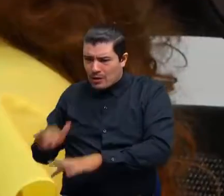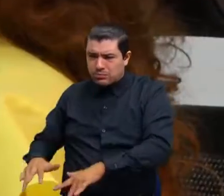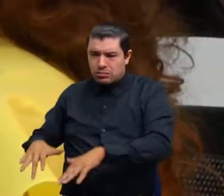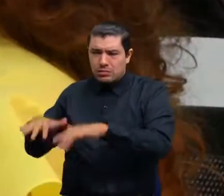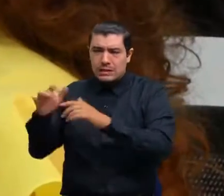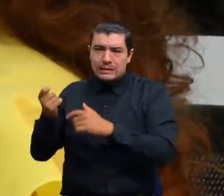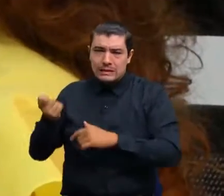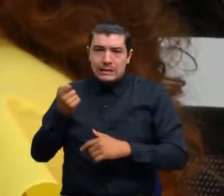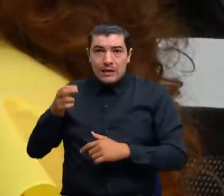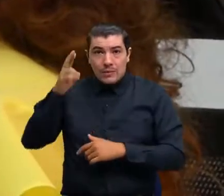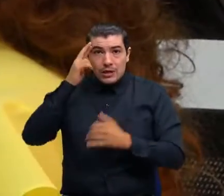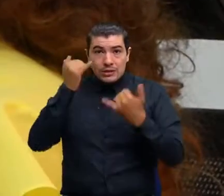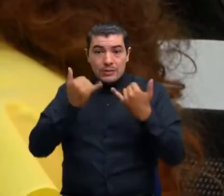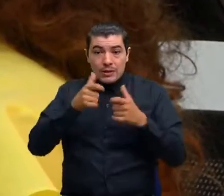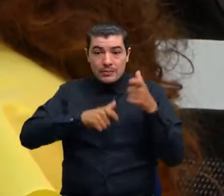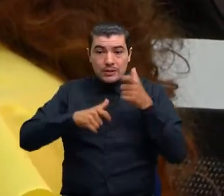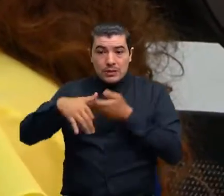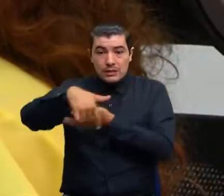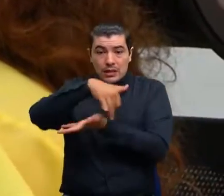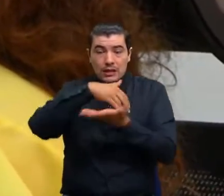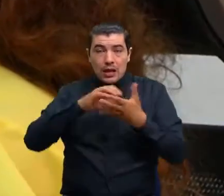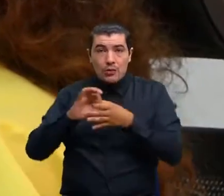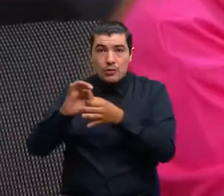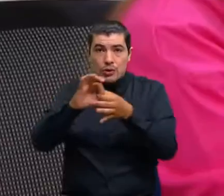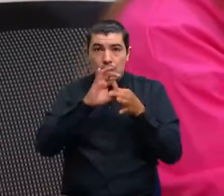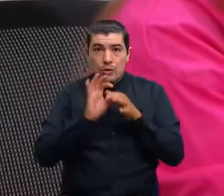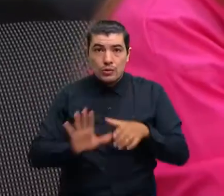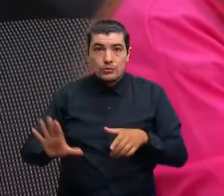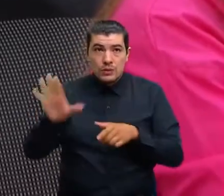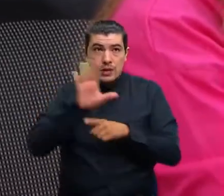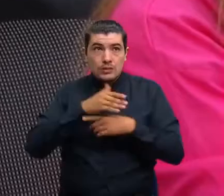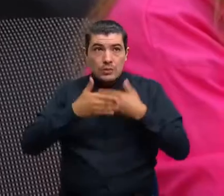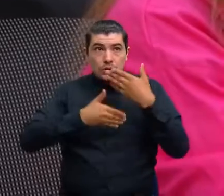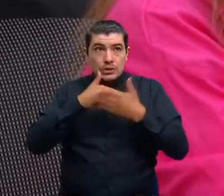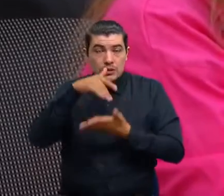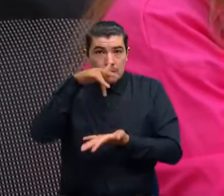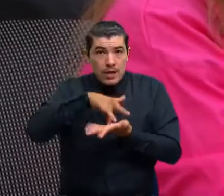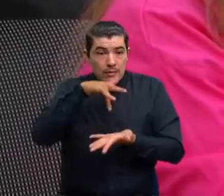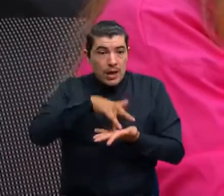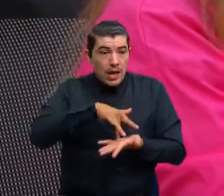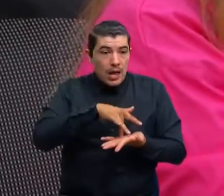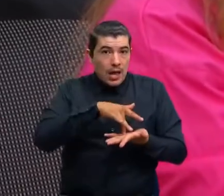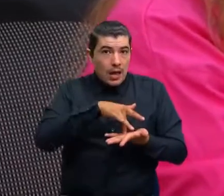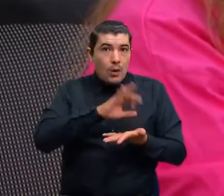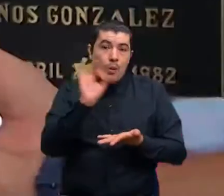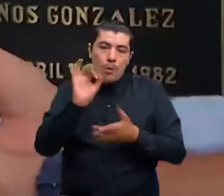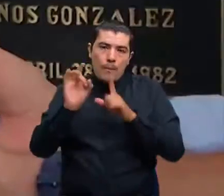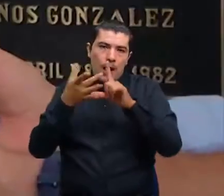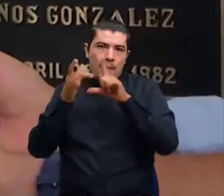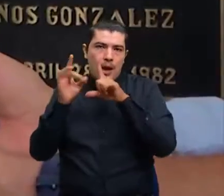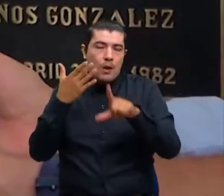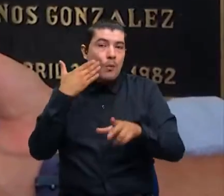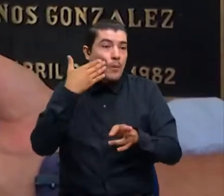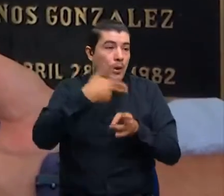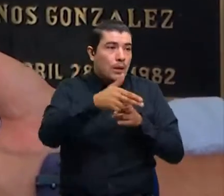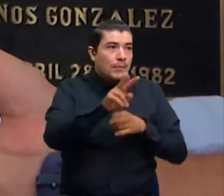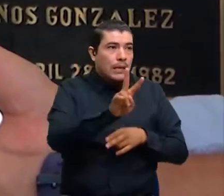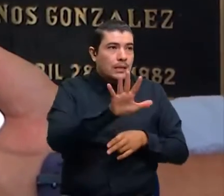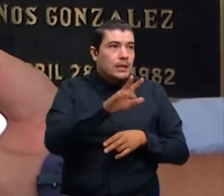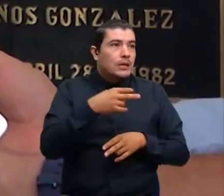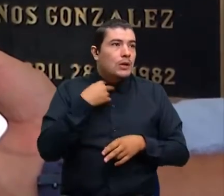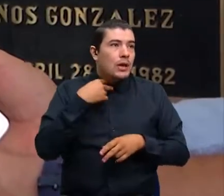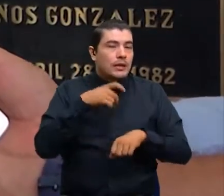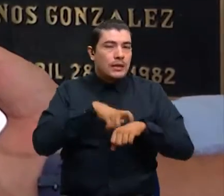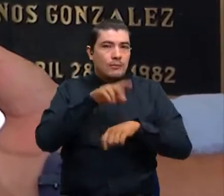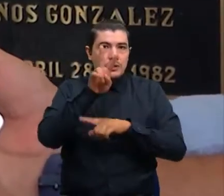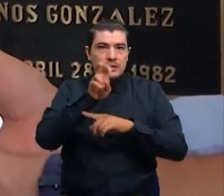los santandereanos se pueden unir a esta causa de manera presencial o virtual 25 de noviembre a las 7 de la